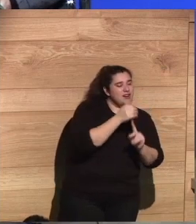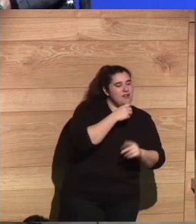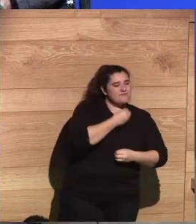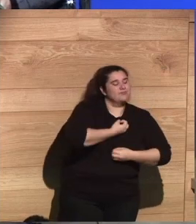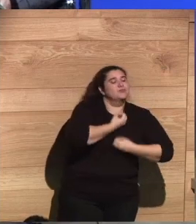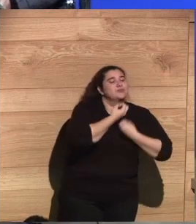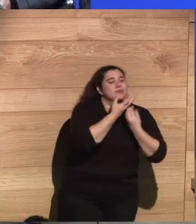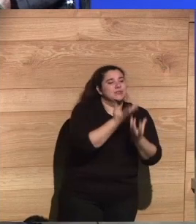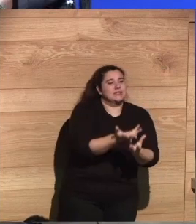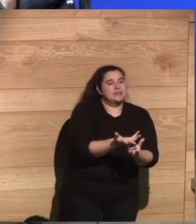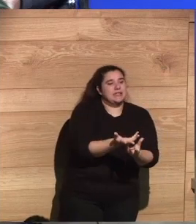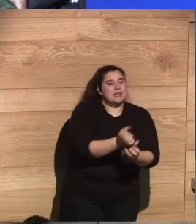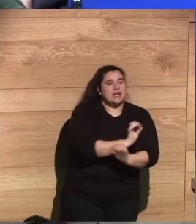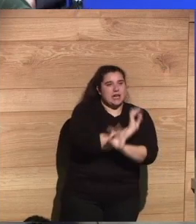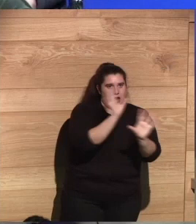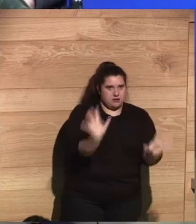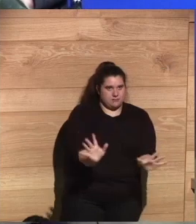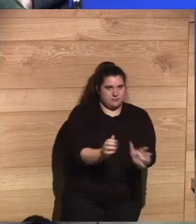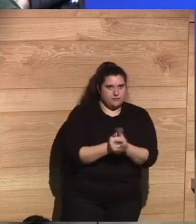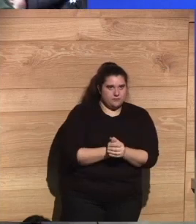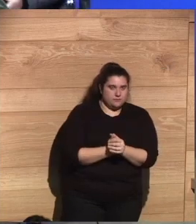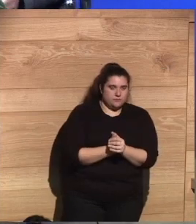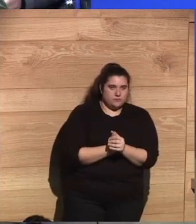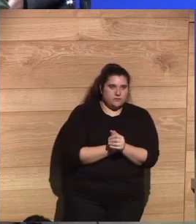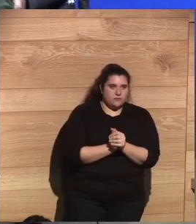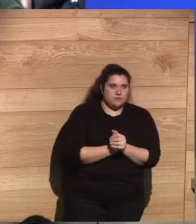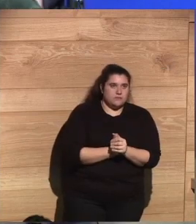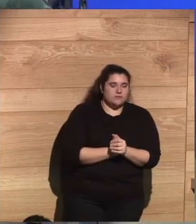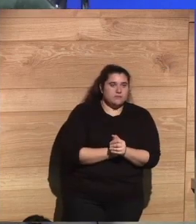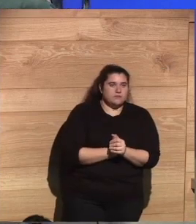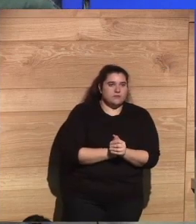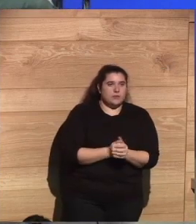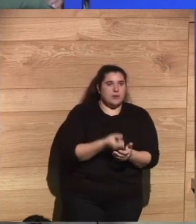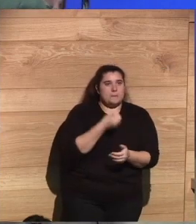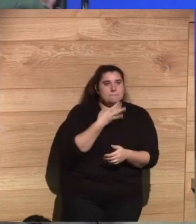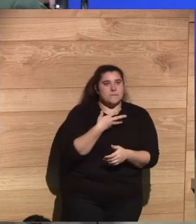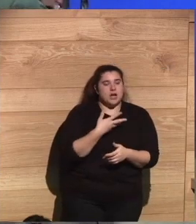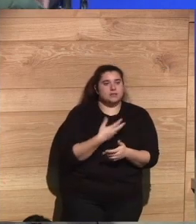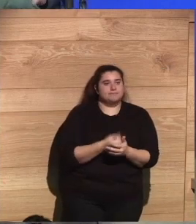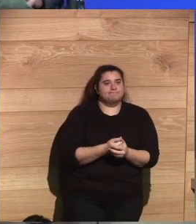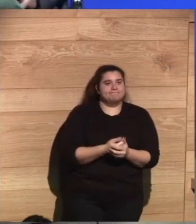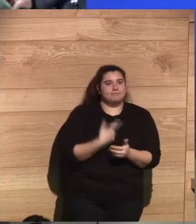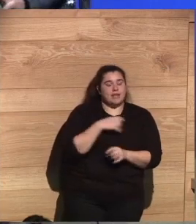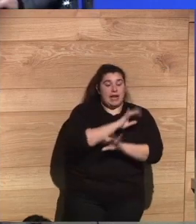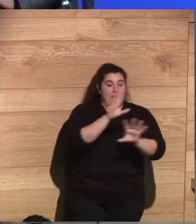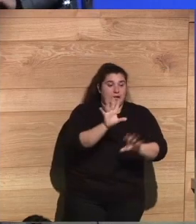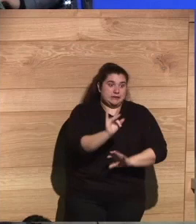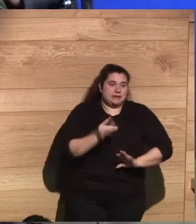algo muy claramente, muy digamos, ¿no? Es decir, pues yo creo no que sabemos qué, pero muy